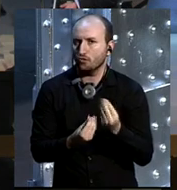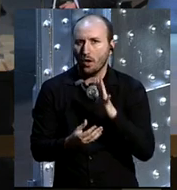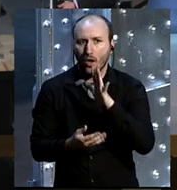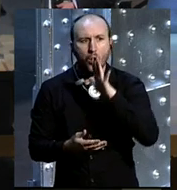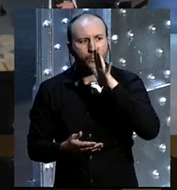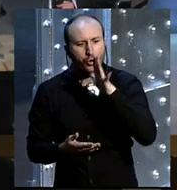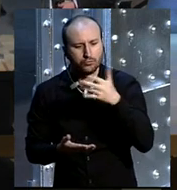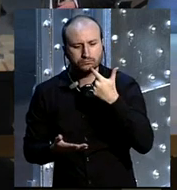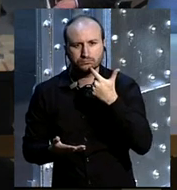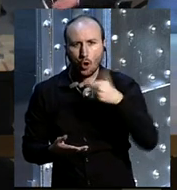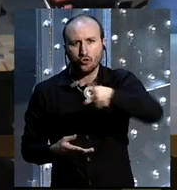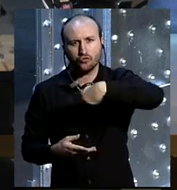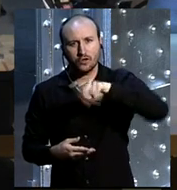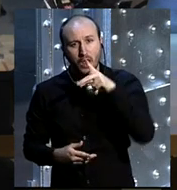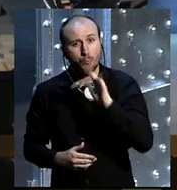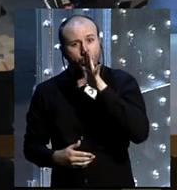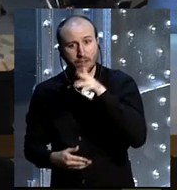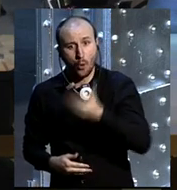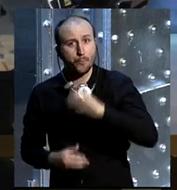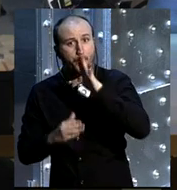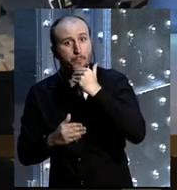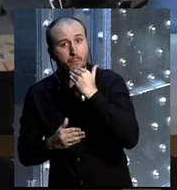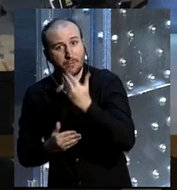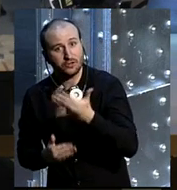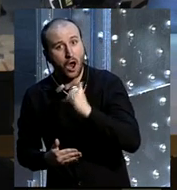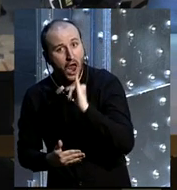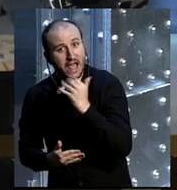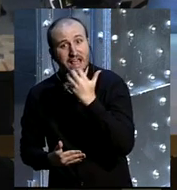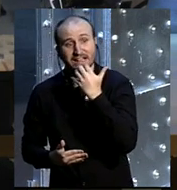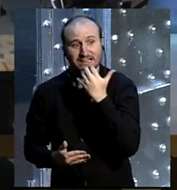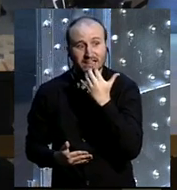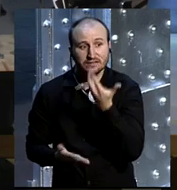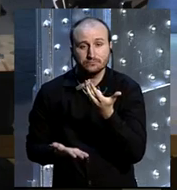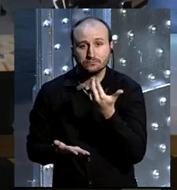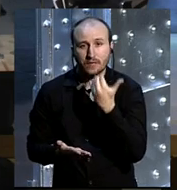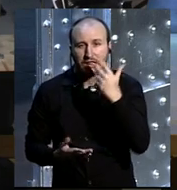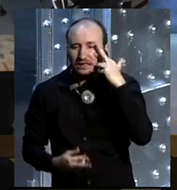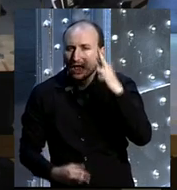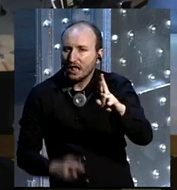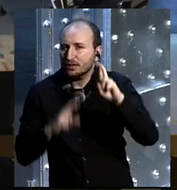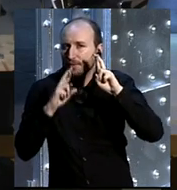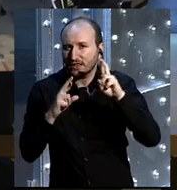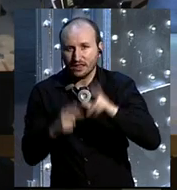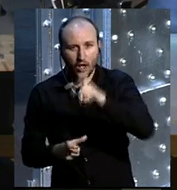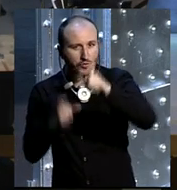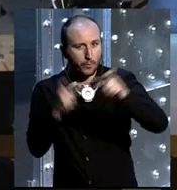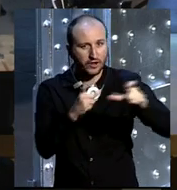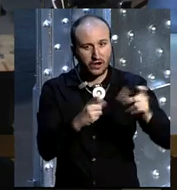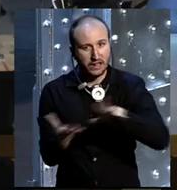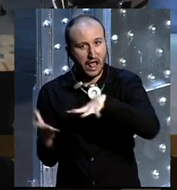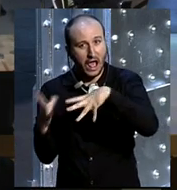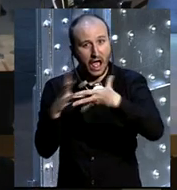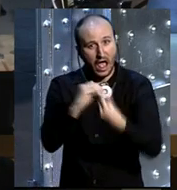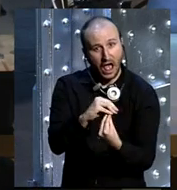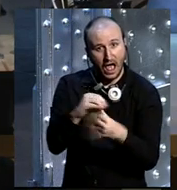Porque el motivo por el que tenemos consentimientos es por el que, bueno, si no se ajusta a las expectativas de las personas, a la experiencia del día a día,